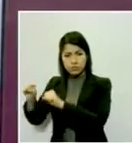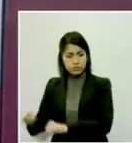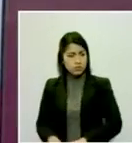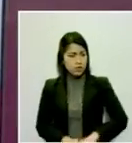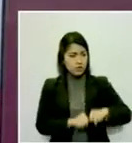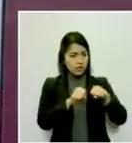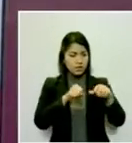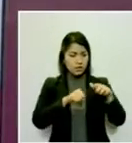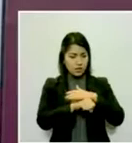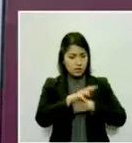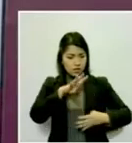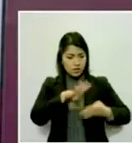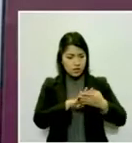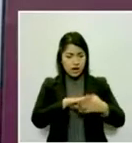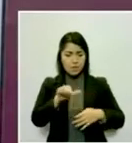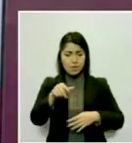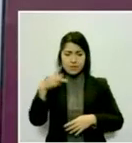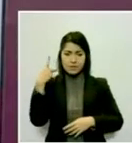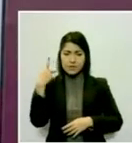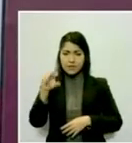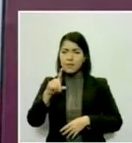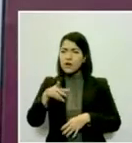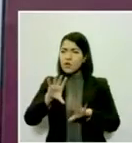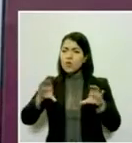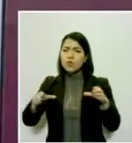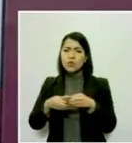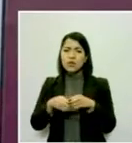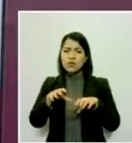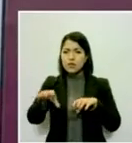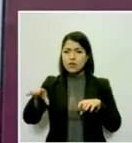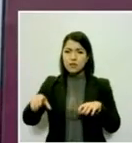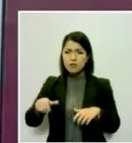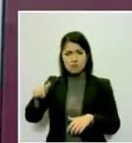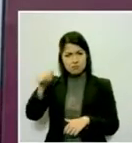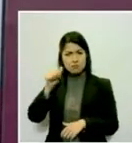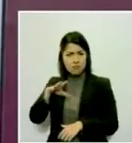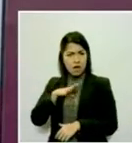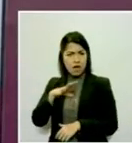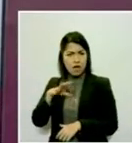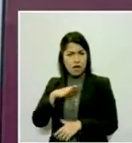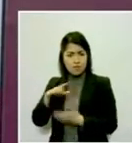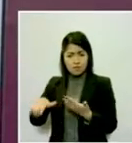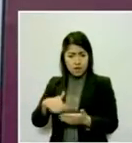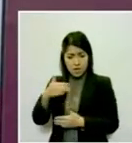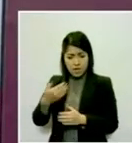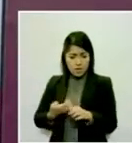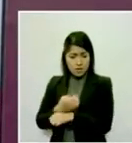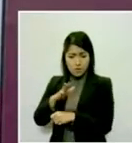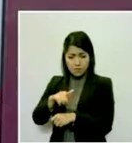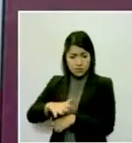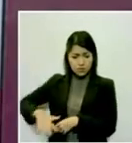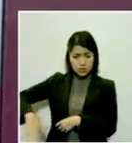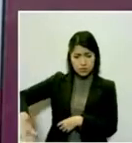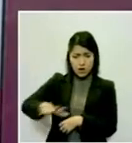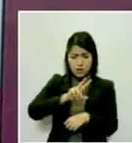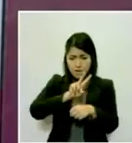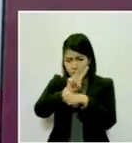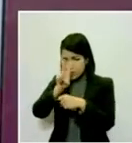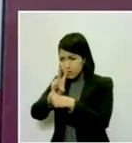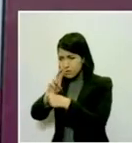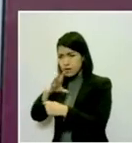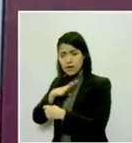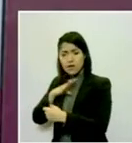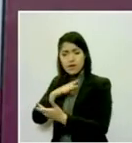al Cerezo de Apatzingán. ¿En las comunidades en particular? No, hay operativos en todo el estado. En todo el estado se tiene un buen